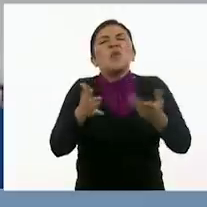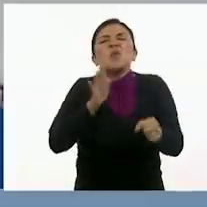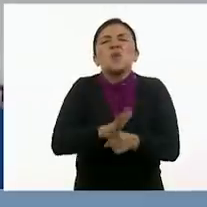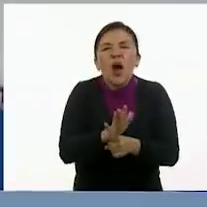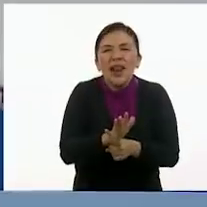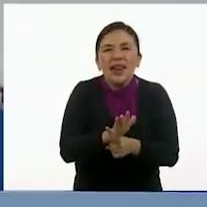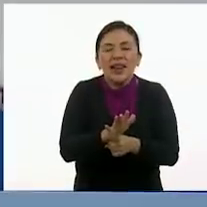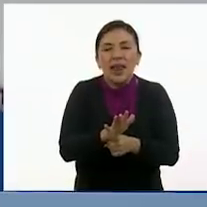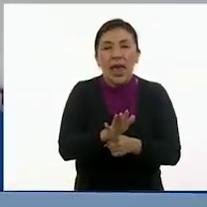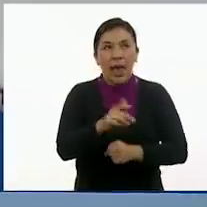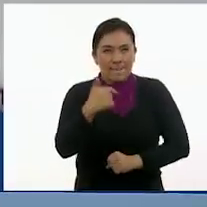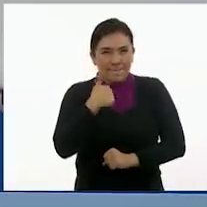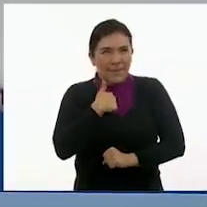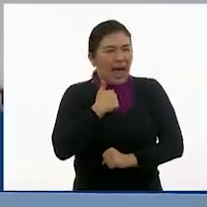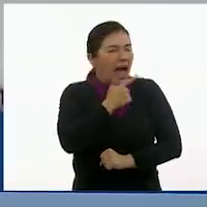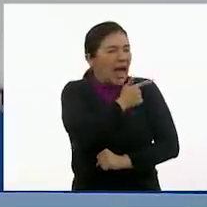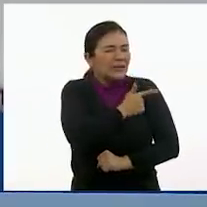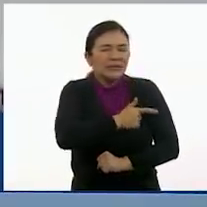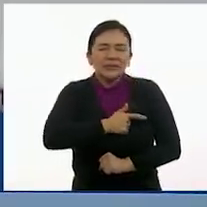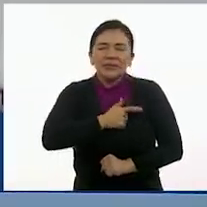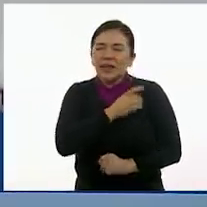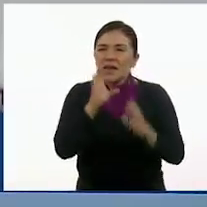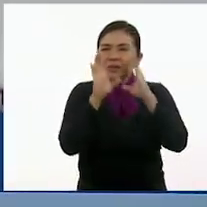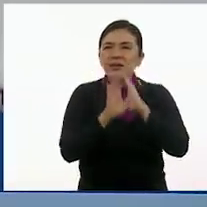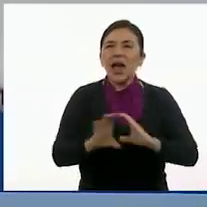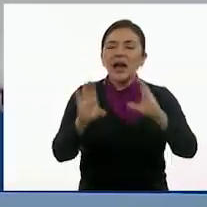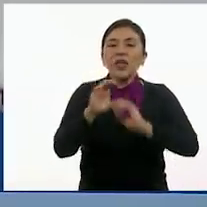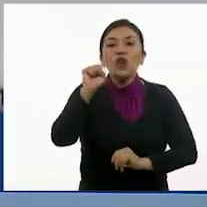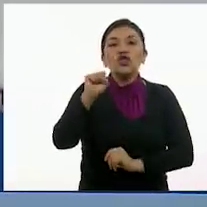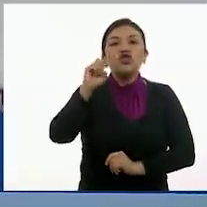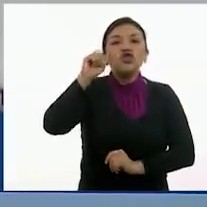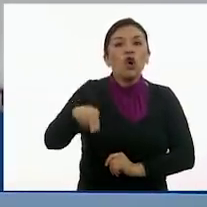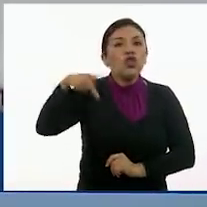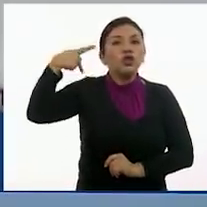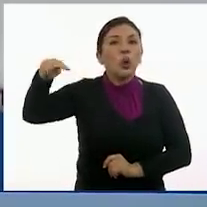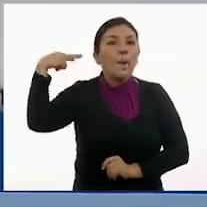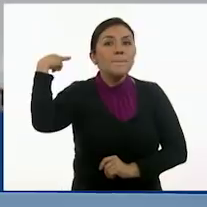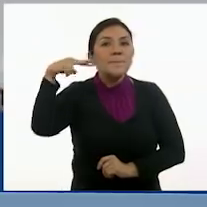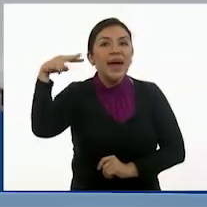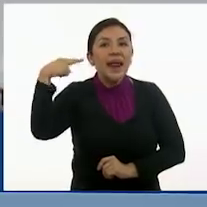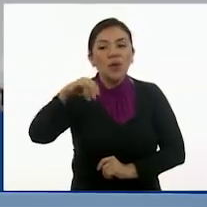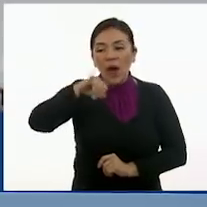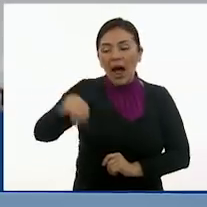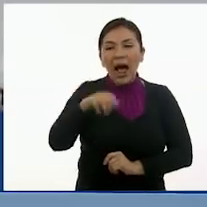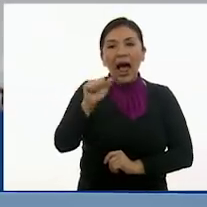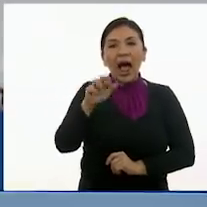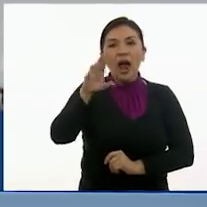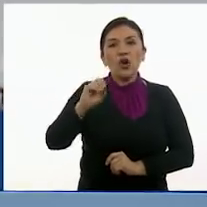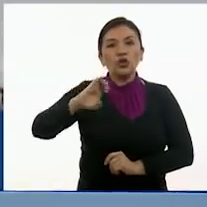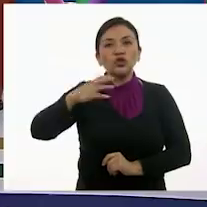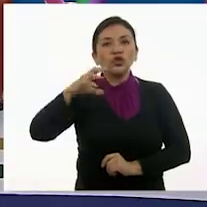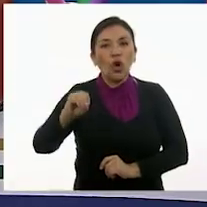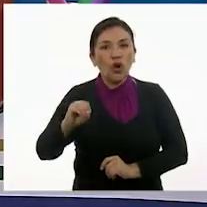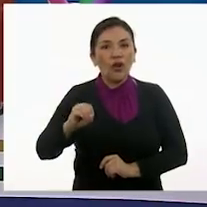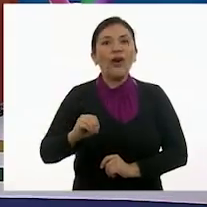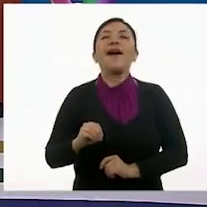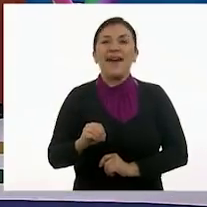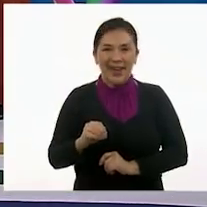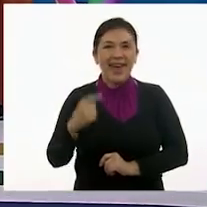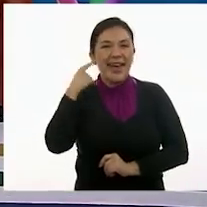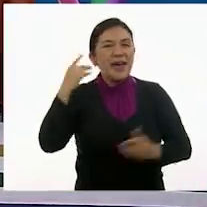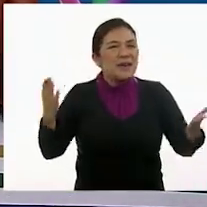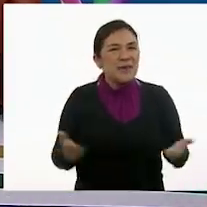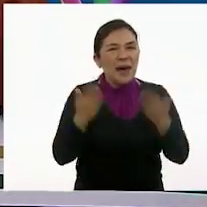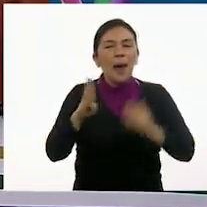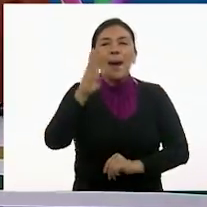Me encantan los sones jarochos. Wow. Para bailar la bamba.